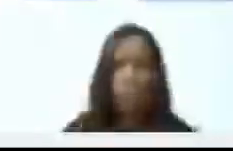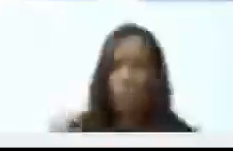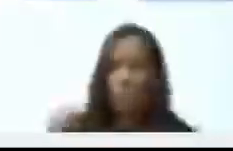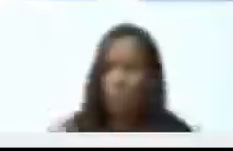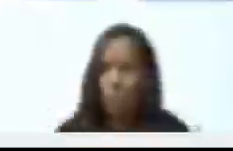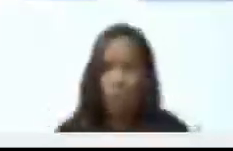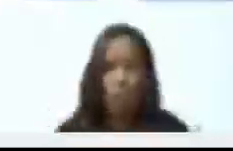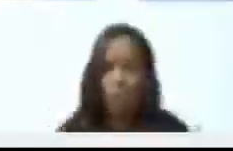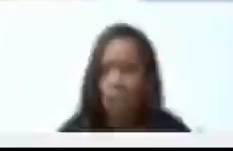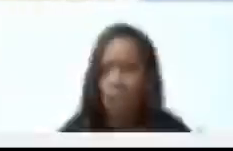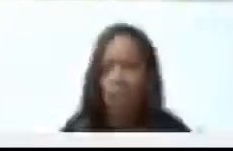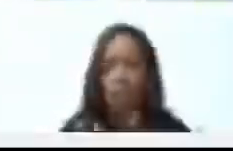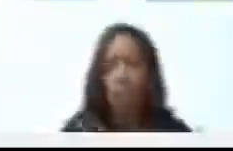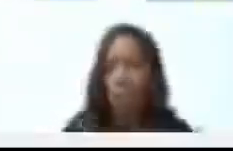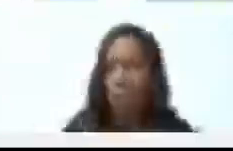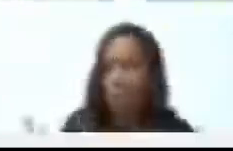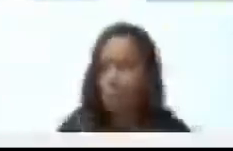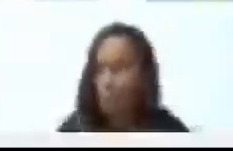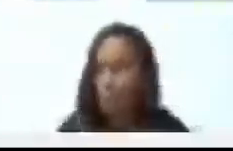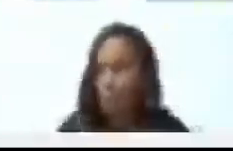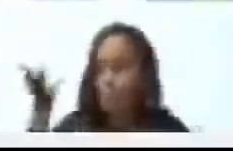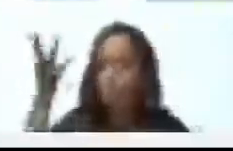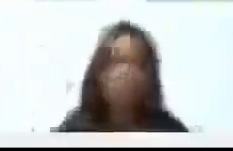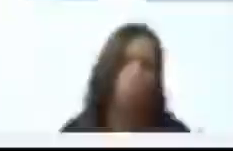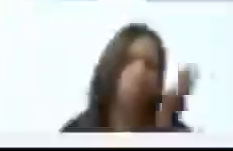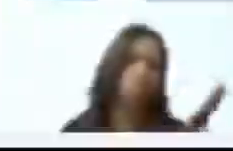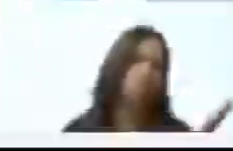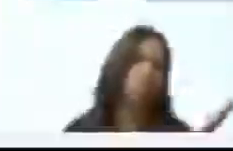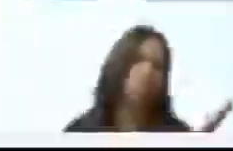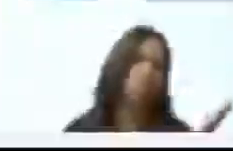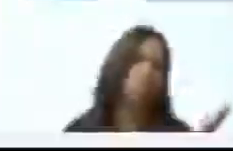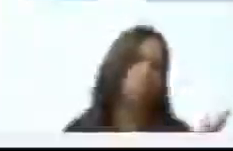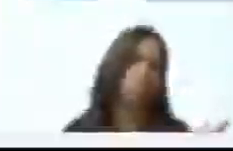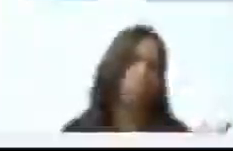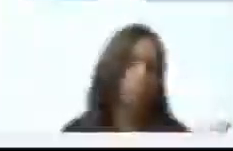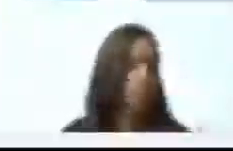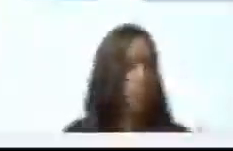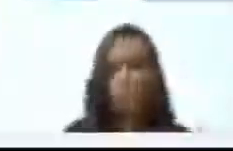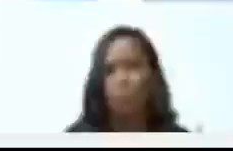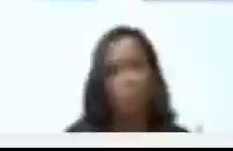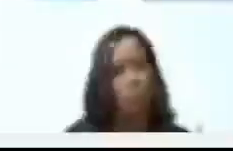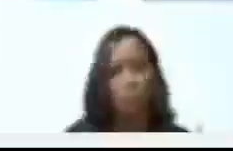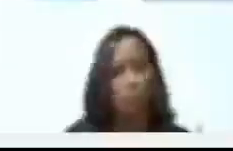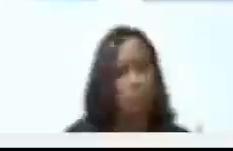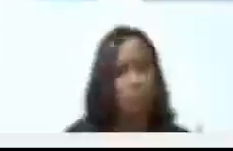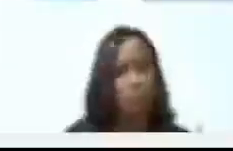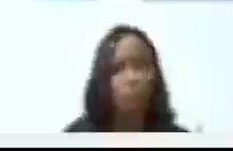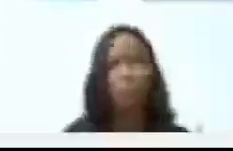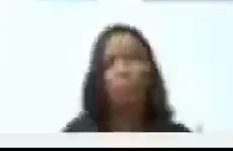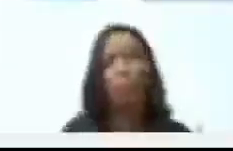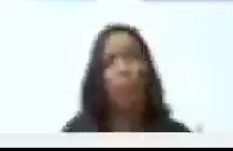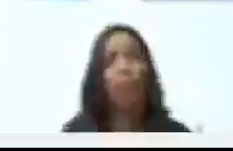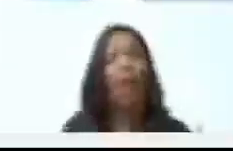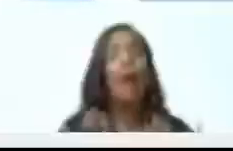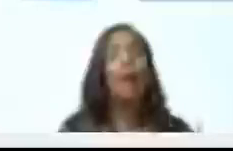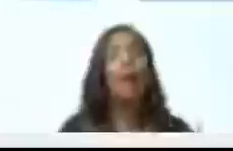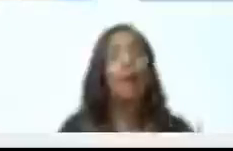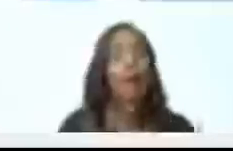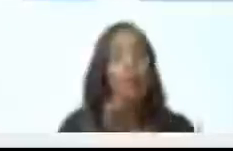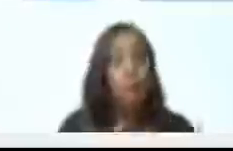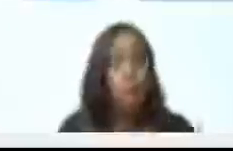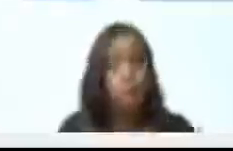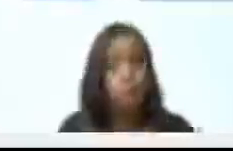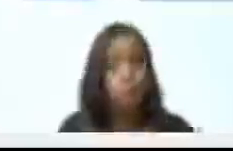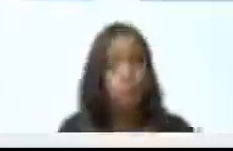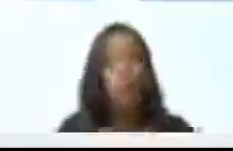le pido un procedimiento, señor presidente. Como ya la comisión especial rindió un informe de